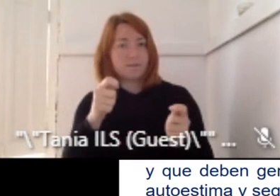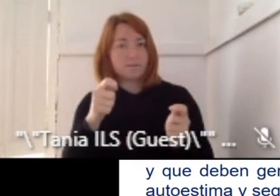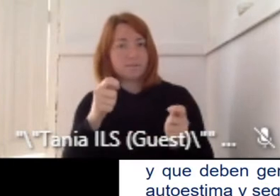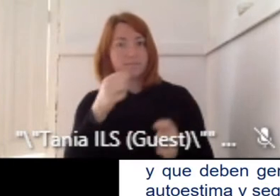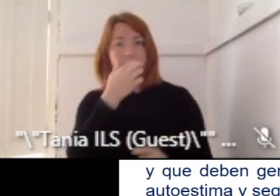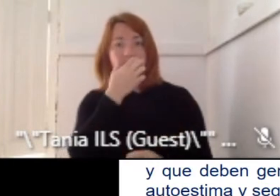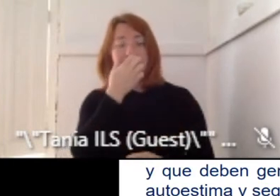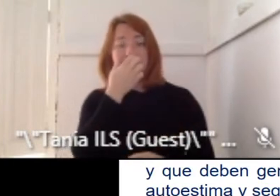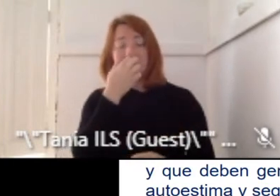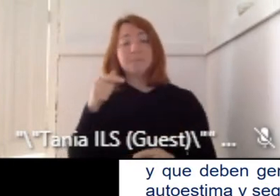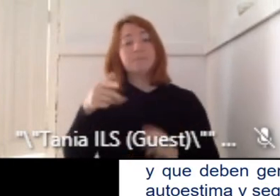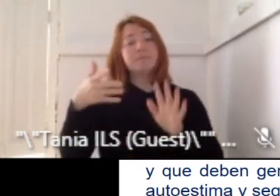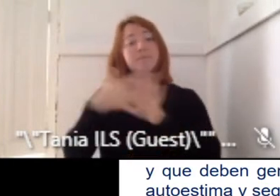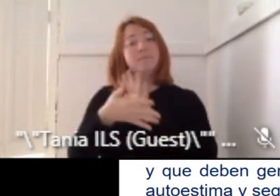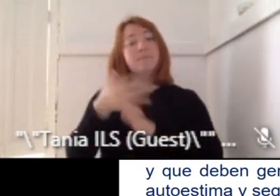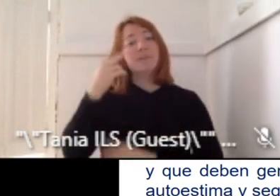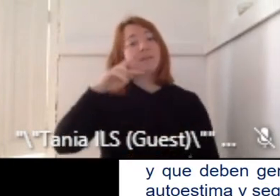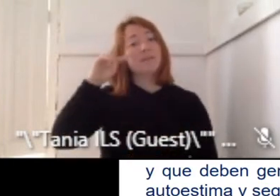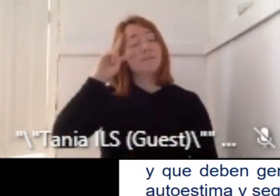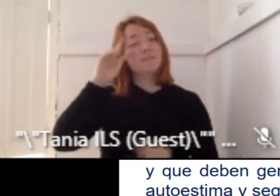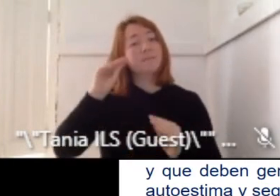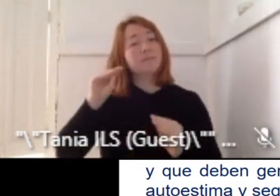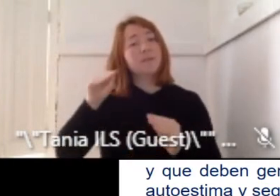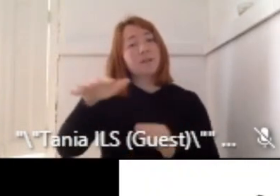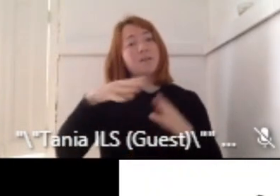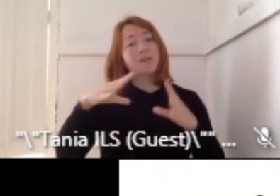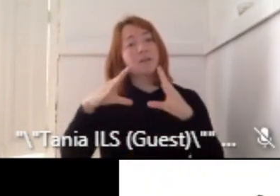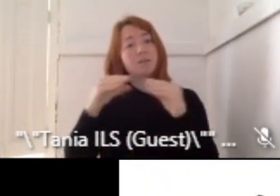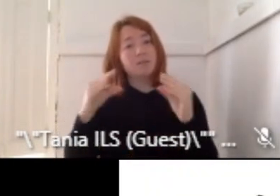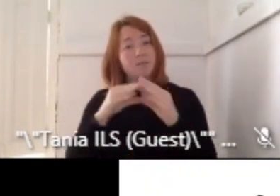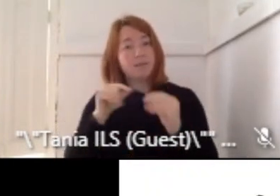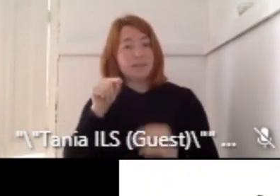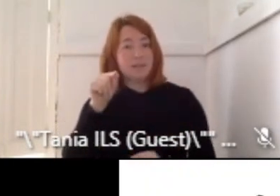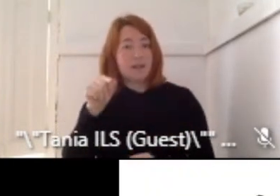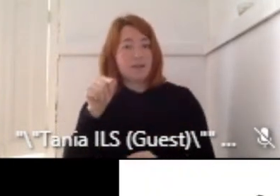que se llevó a cabo en la Universitat Politécnica de Cataluña.